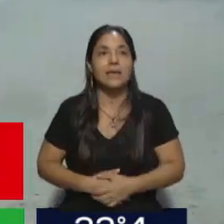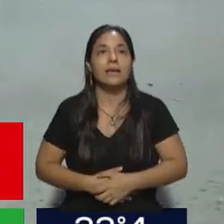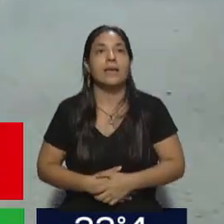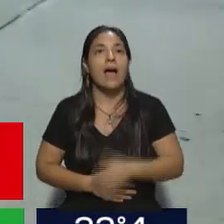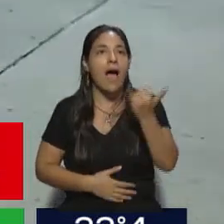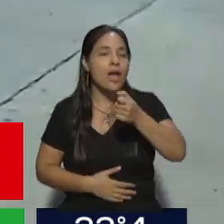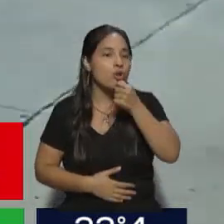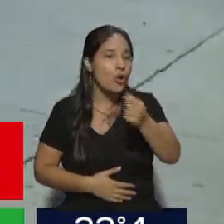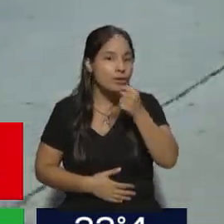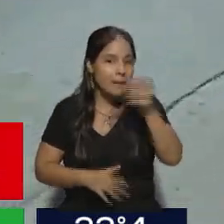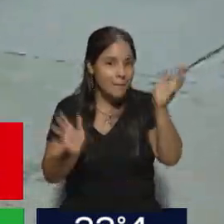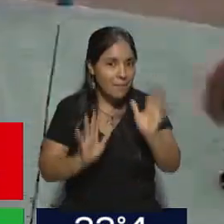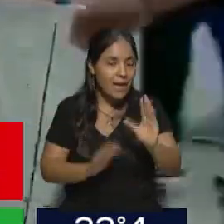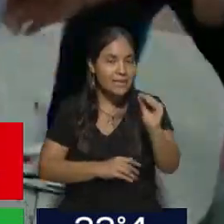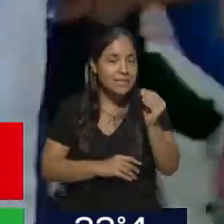Luis, vamos contigo, por favor.